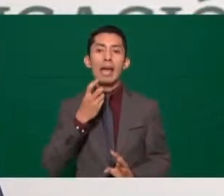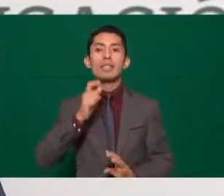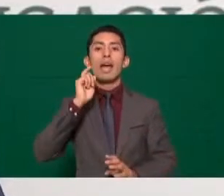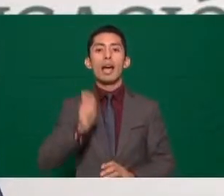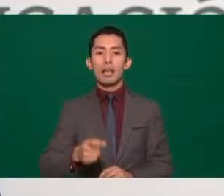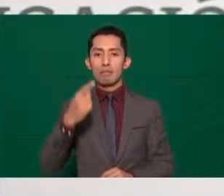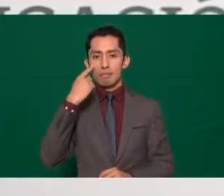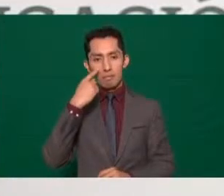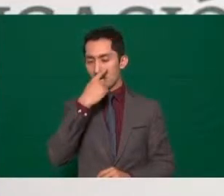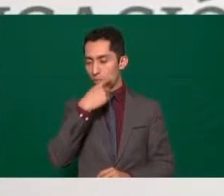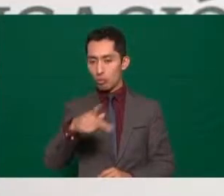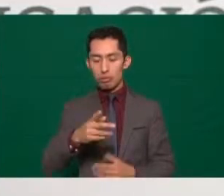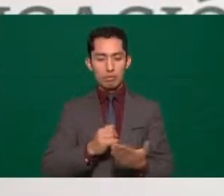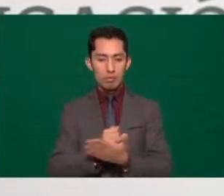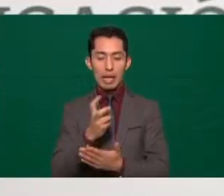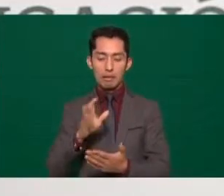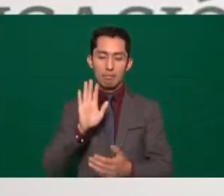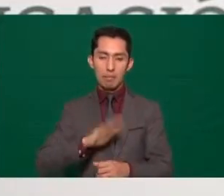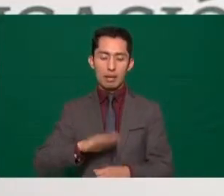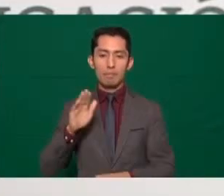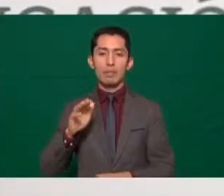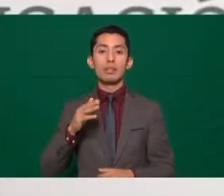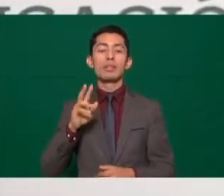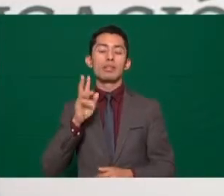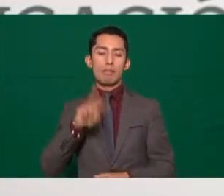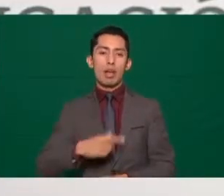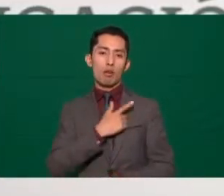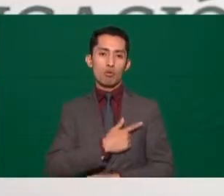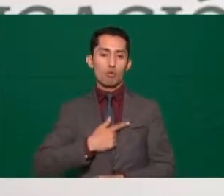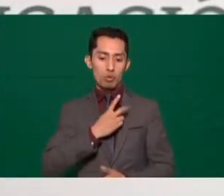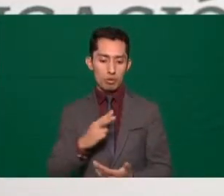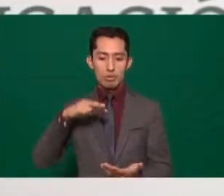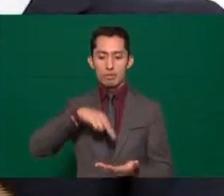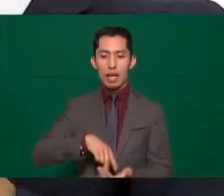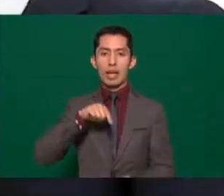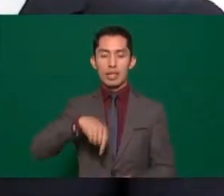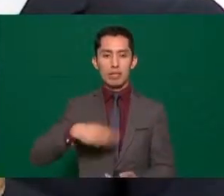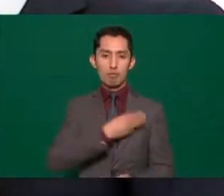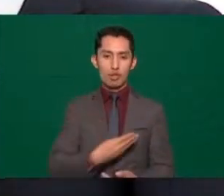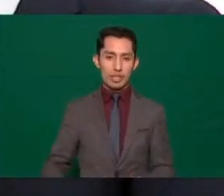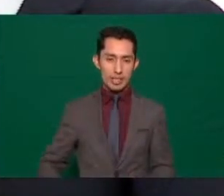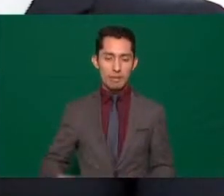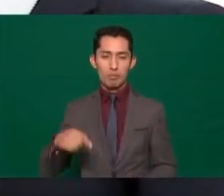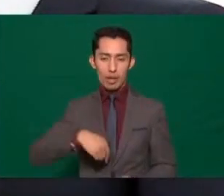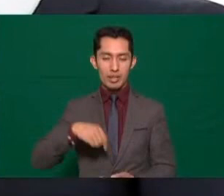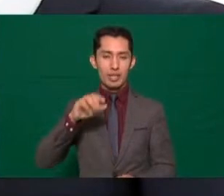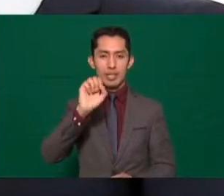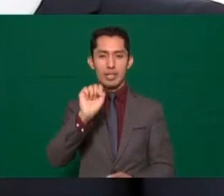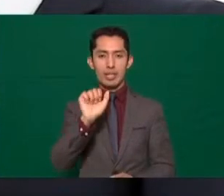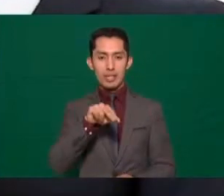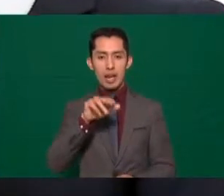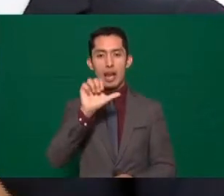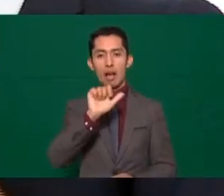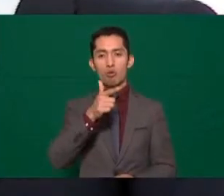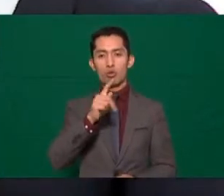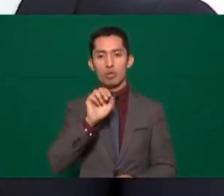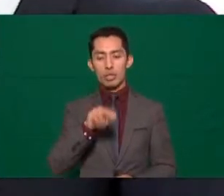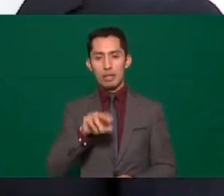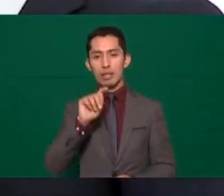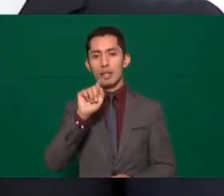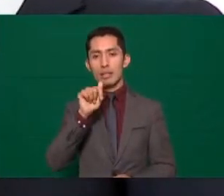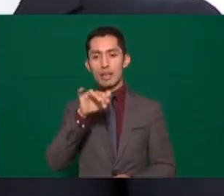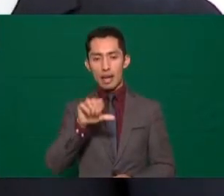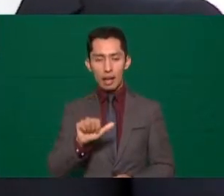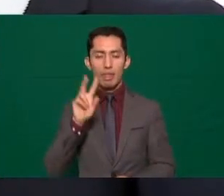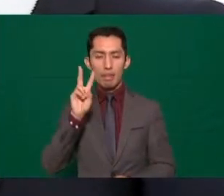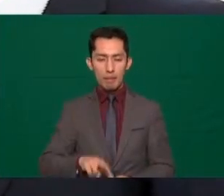gusto estar aquí con ustedes en San Agustín, Tlaxiaca. Ya conocía, porque tengo la dicha